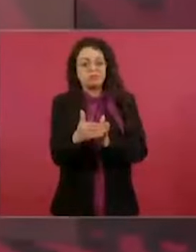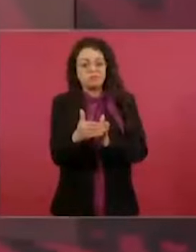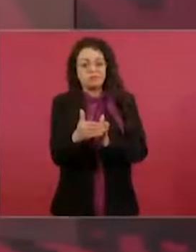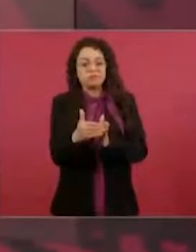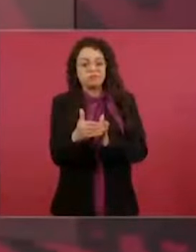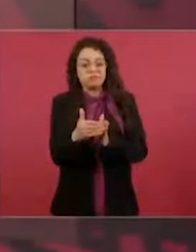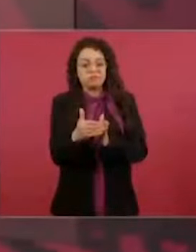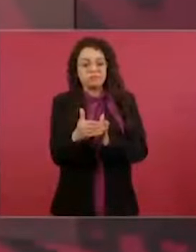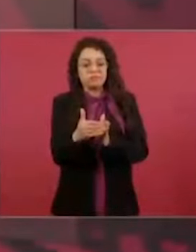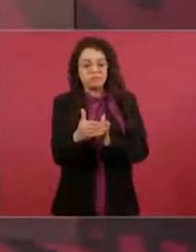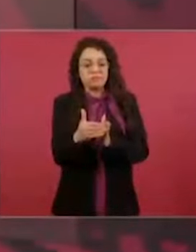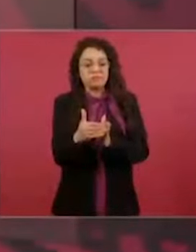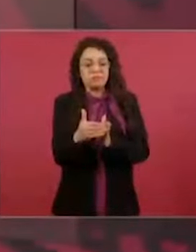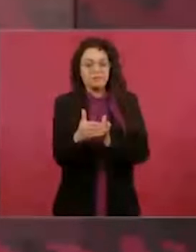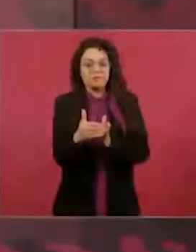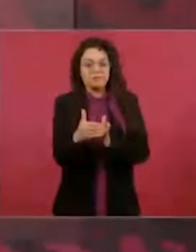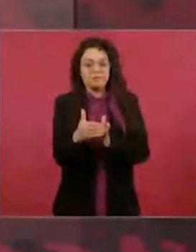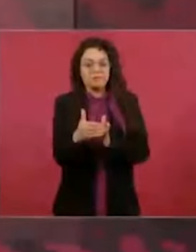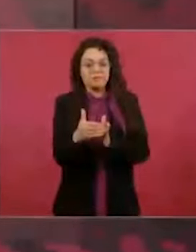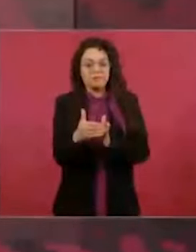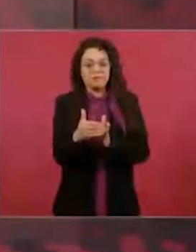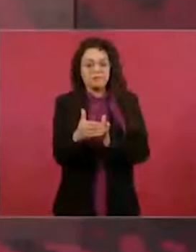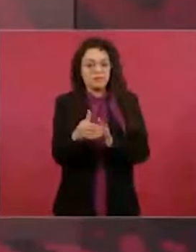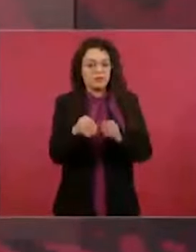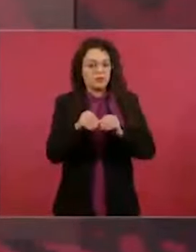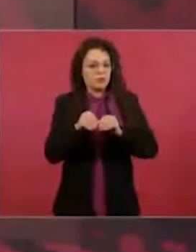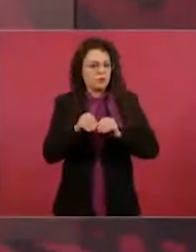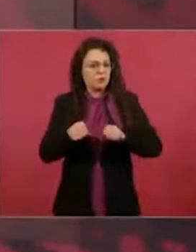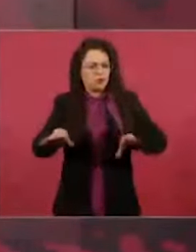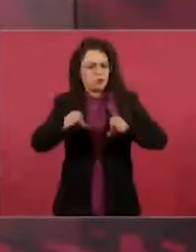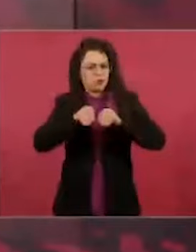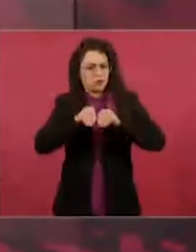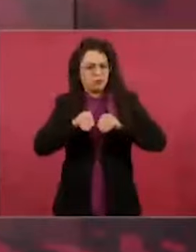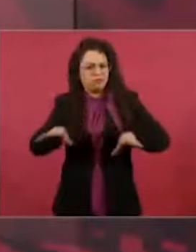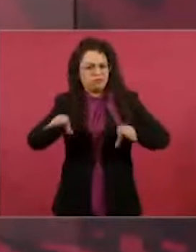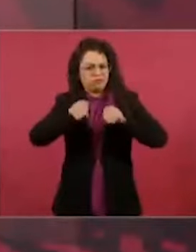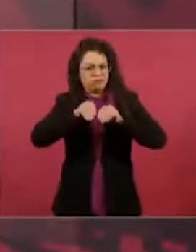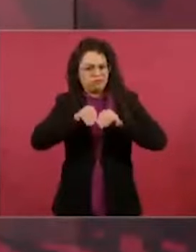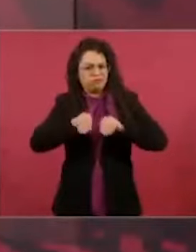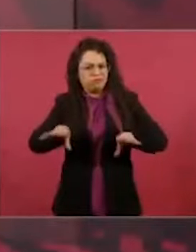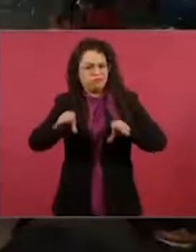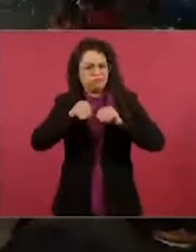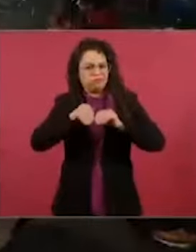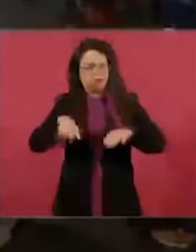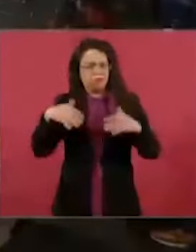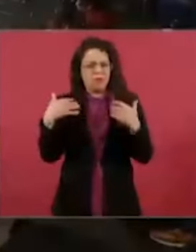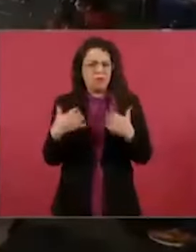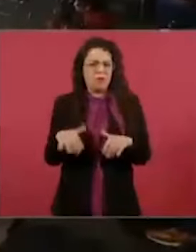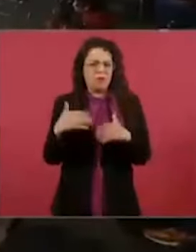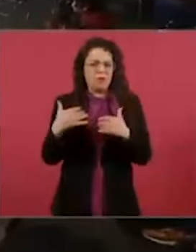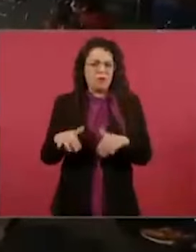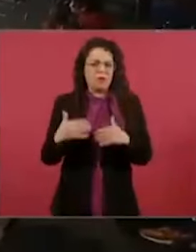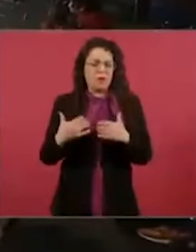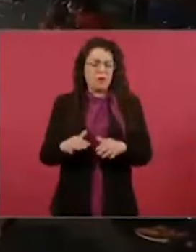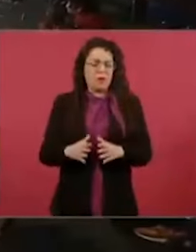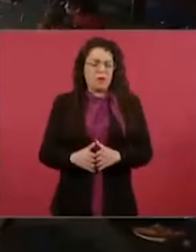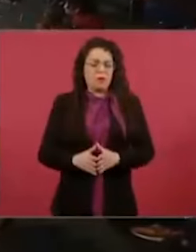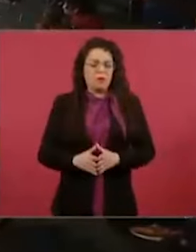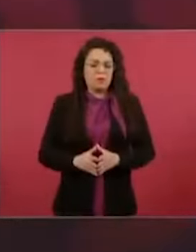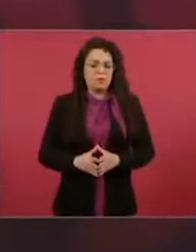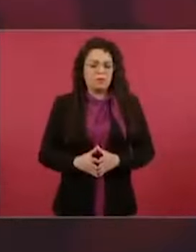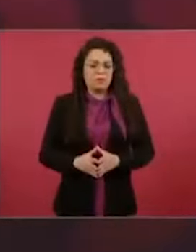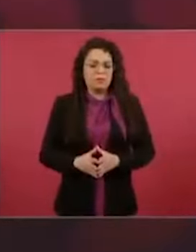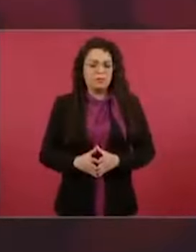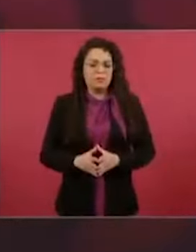para el pueblo de México entre ello básicamente Jorge Armando seguramente lo veremos más adelante a detalle se propone que se